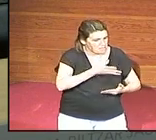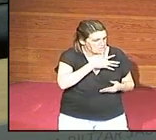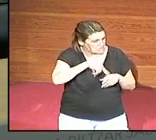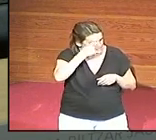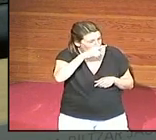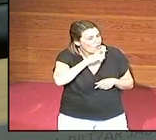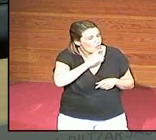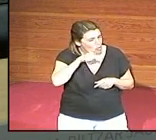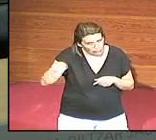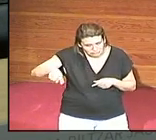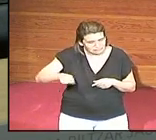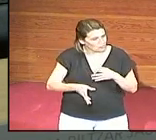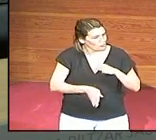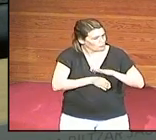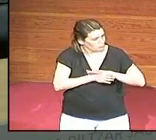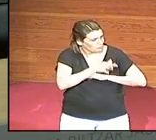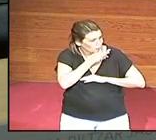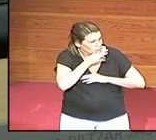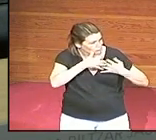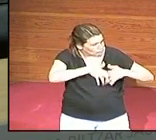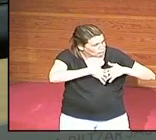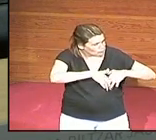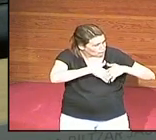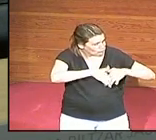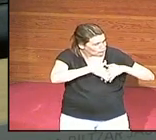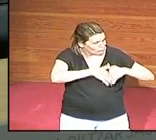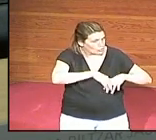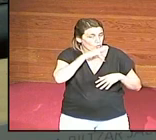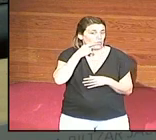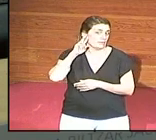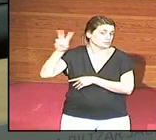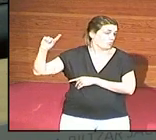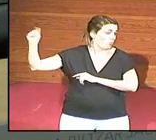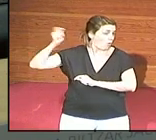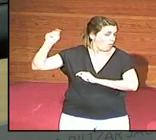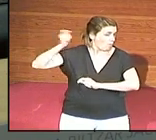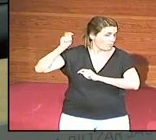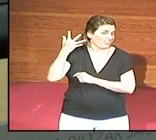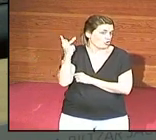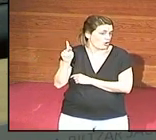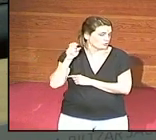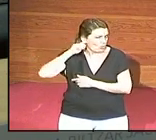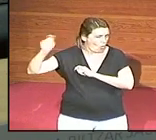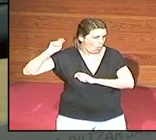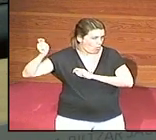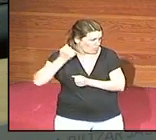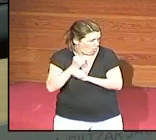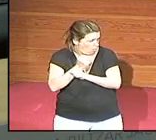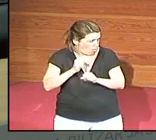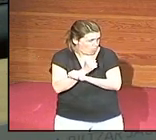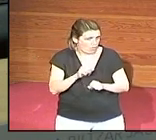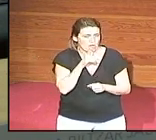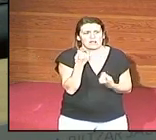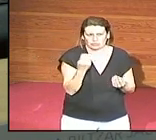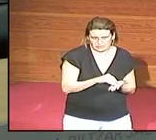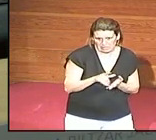¿no? Cuando tú estás escuchando los pepinazos a 5 kilómetros y de vez en cuando pues incluso cae alguno.